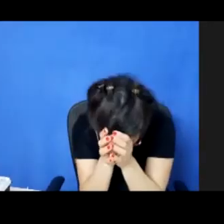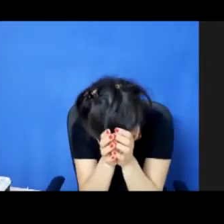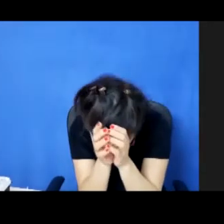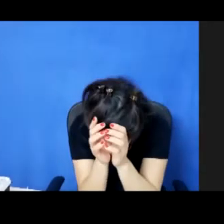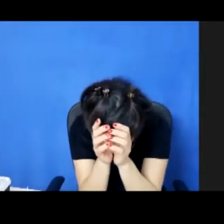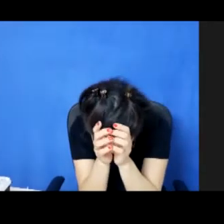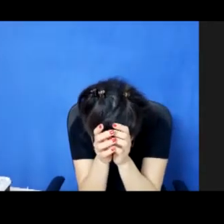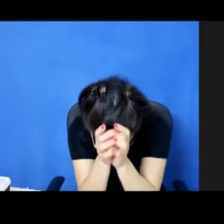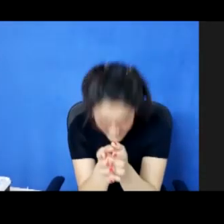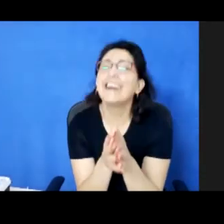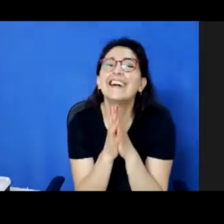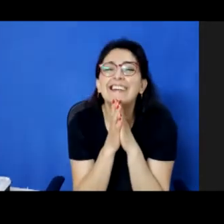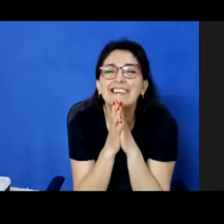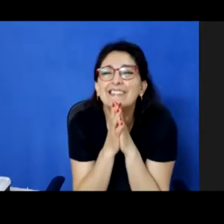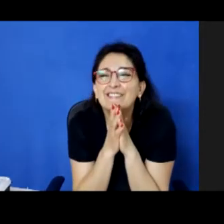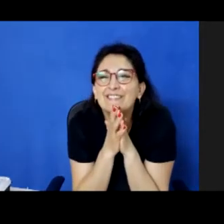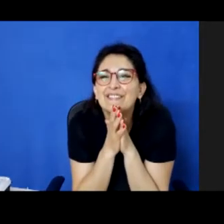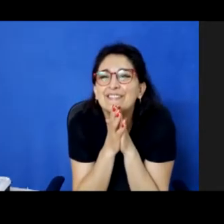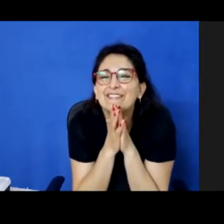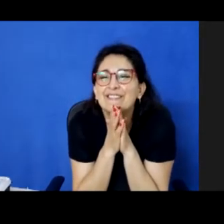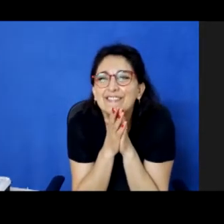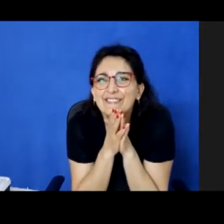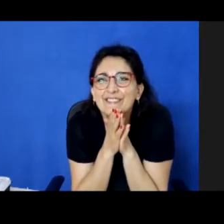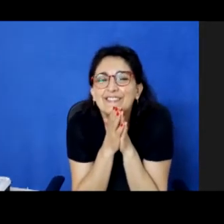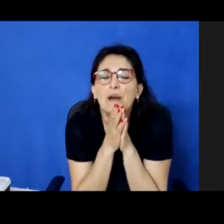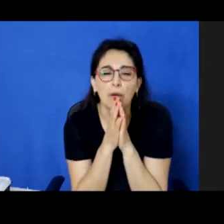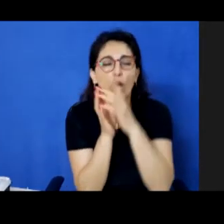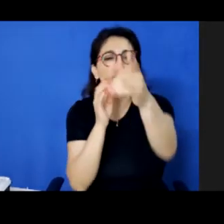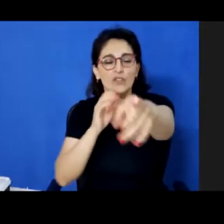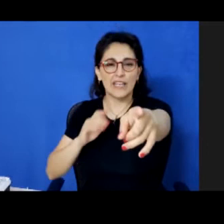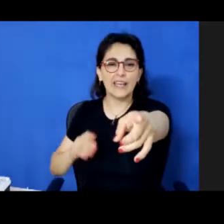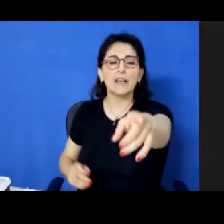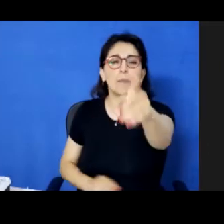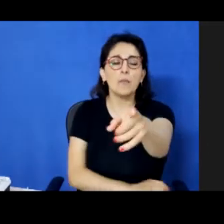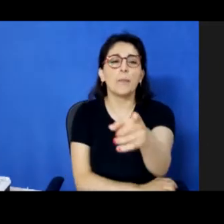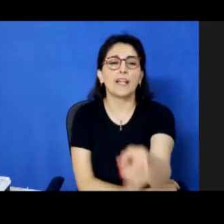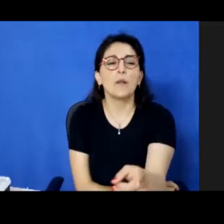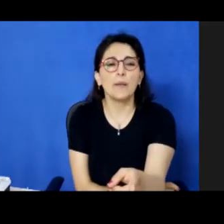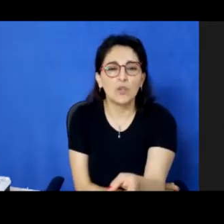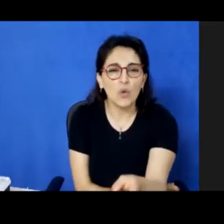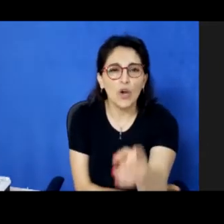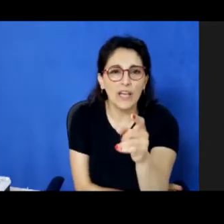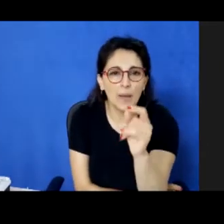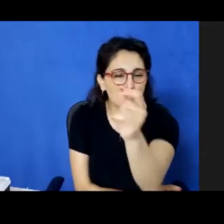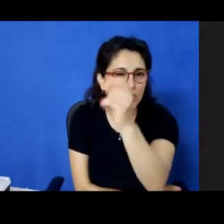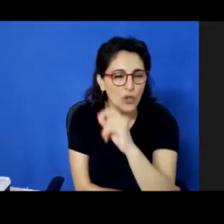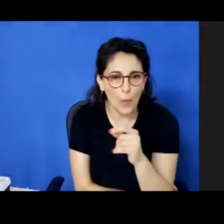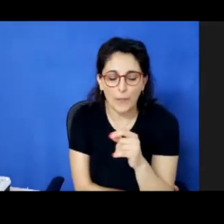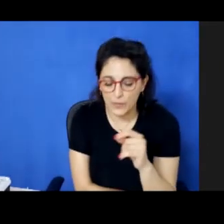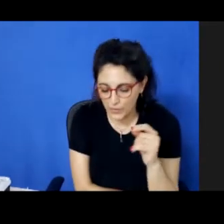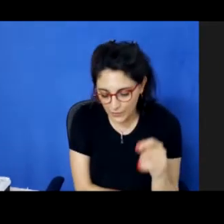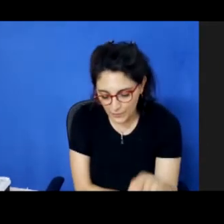Y bueno, que Dios reparta suerte. Bueno, entonces, ¿qué pedimos para el 2021 y en qué proyecto